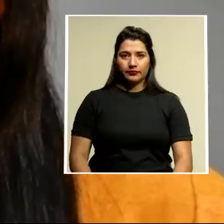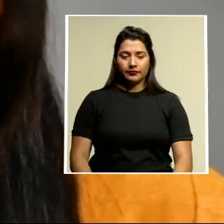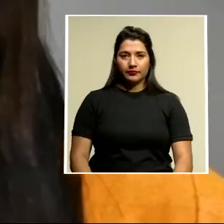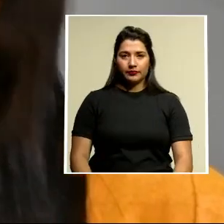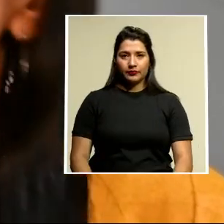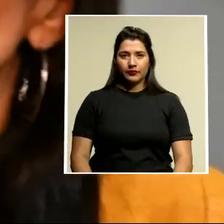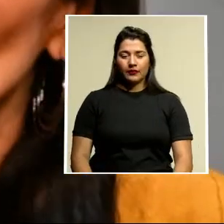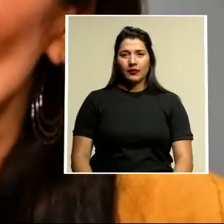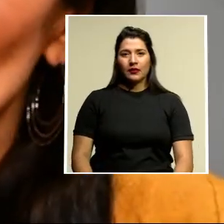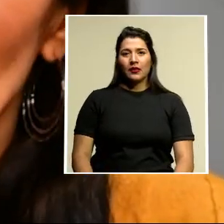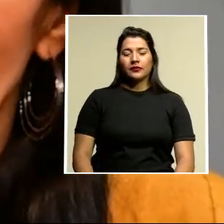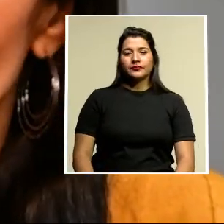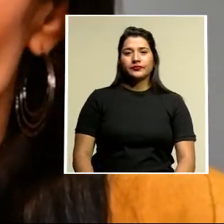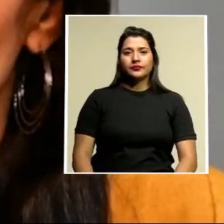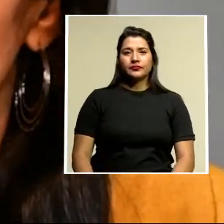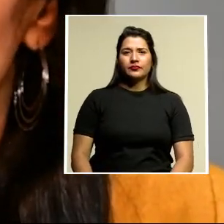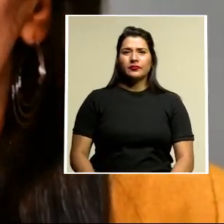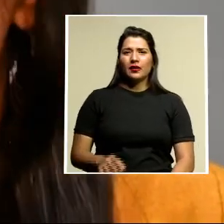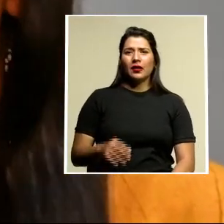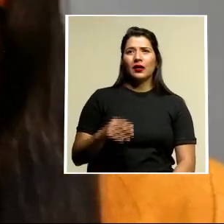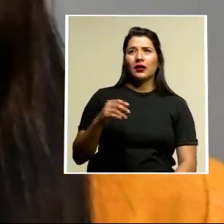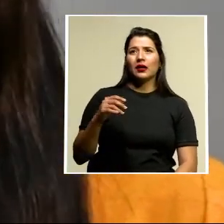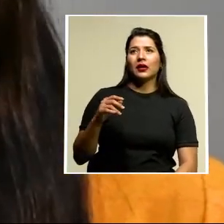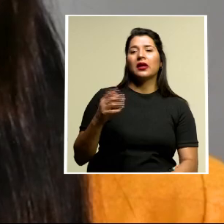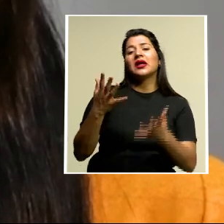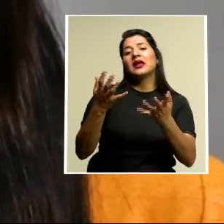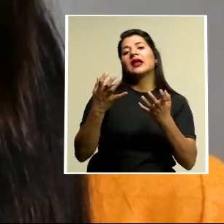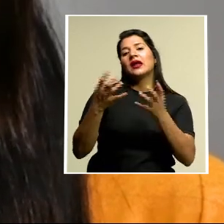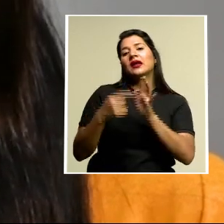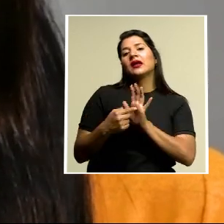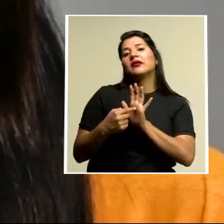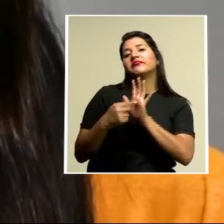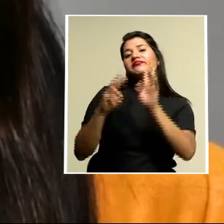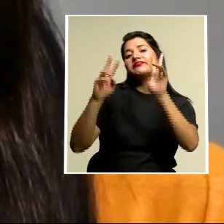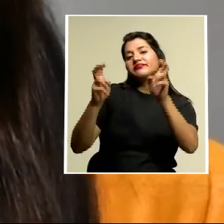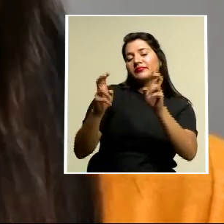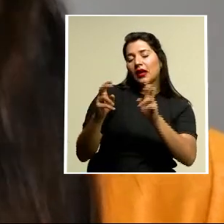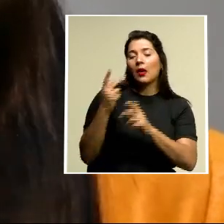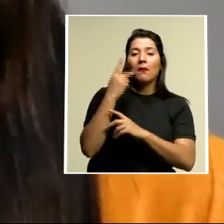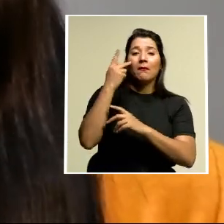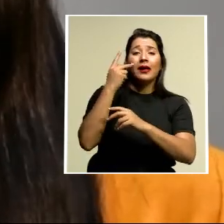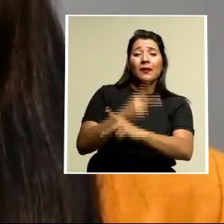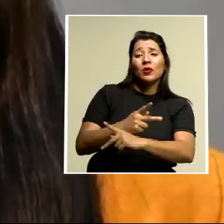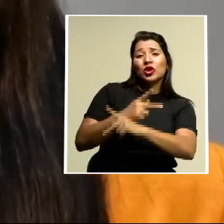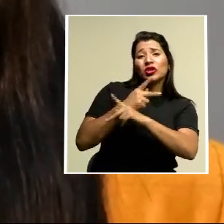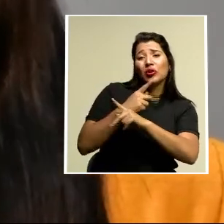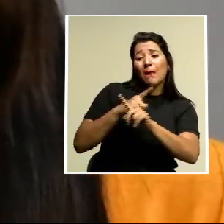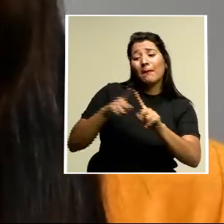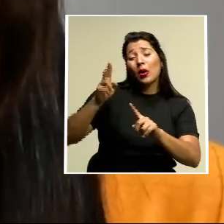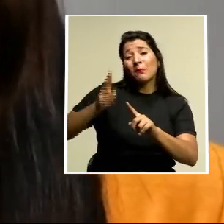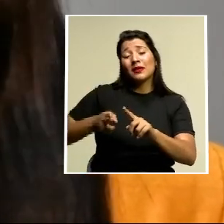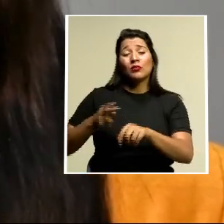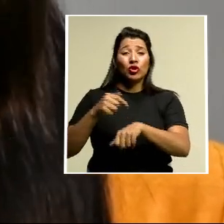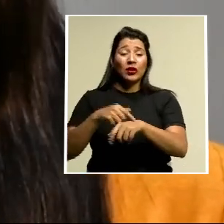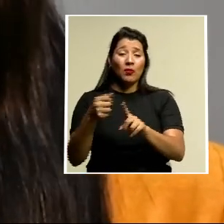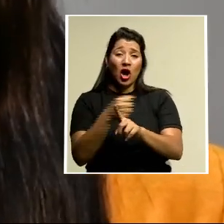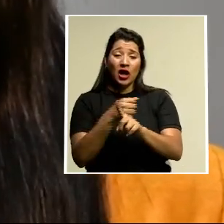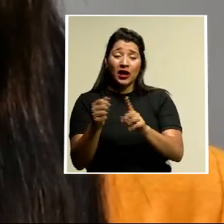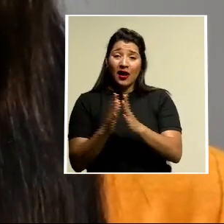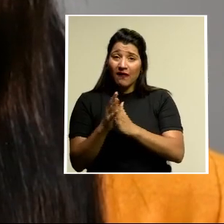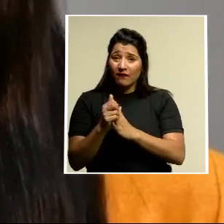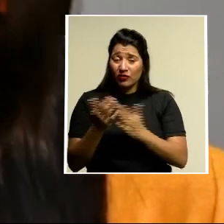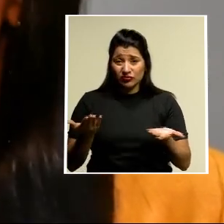Nicaragua. No podemos menospreciar el poder destructor de alguien